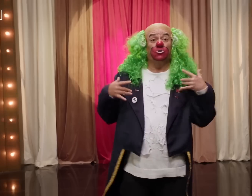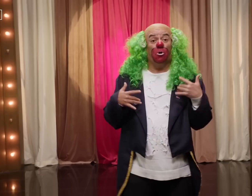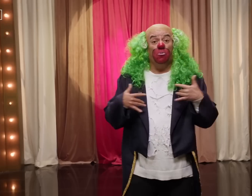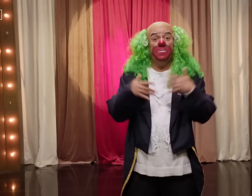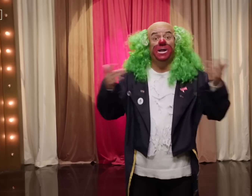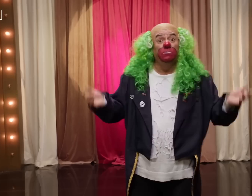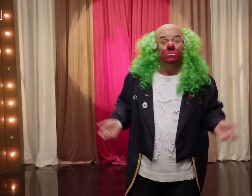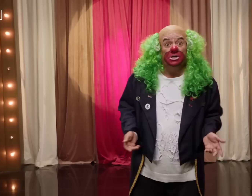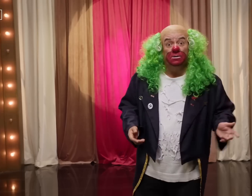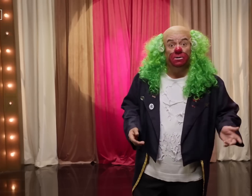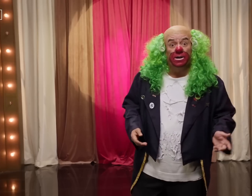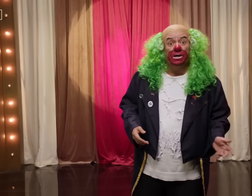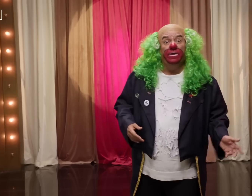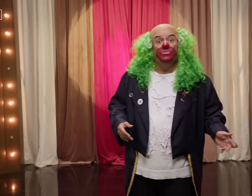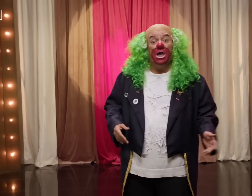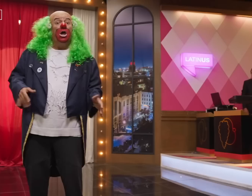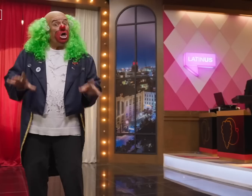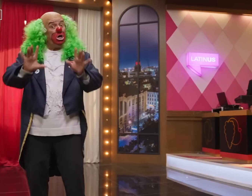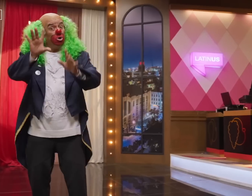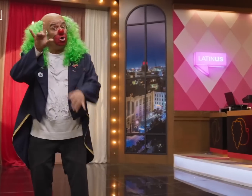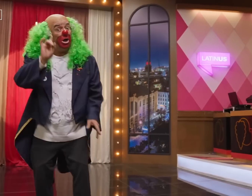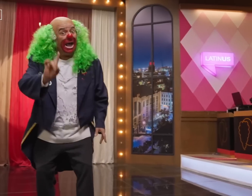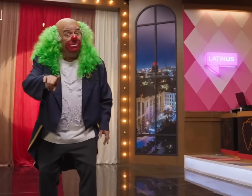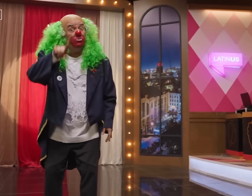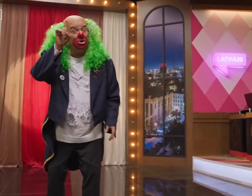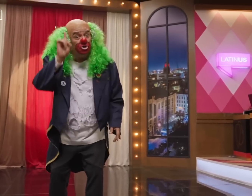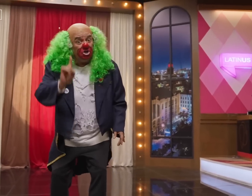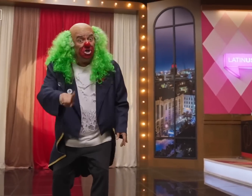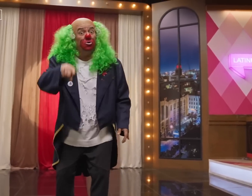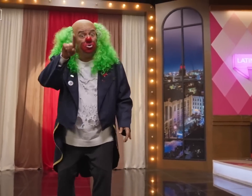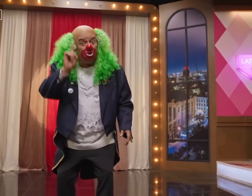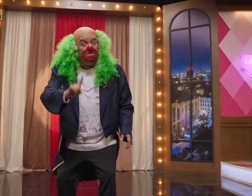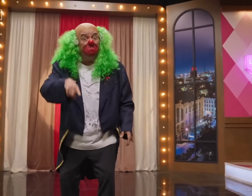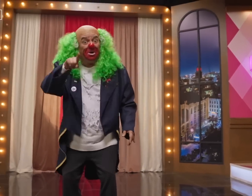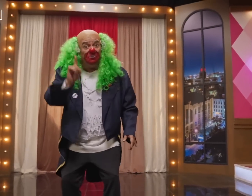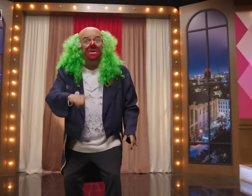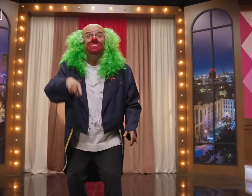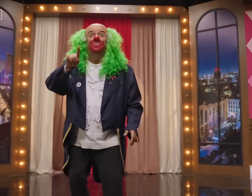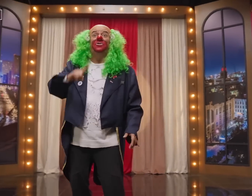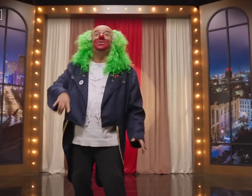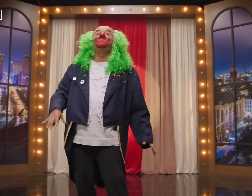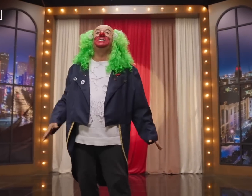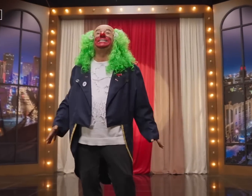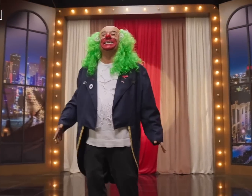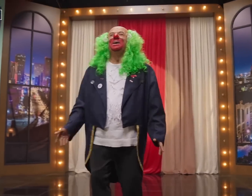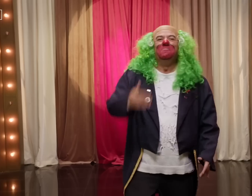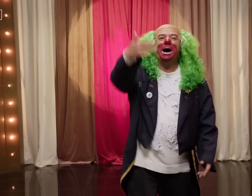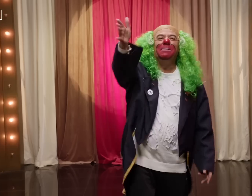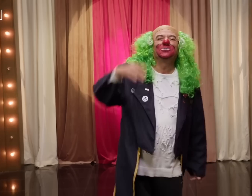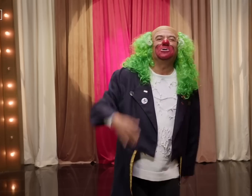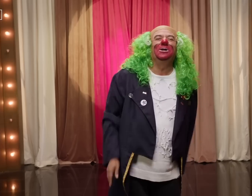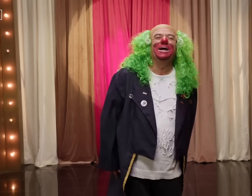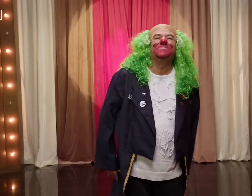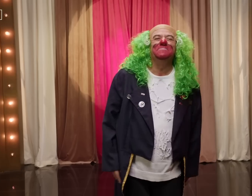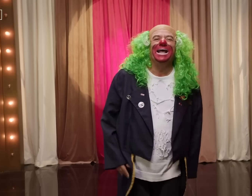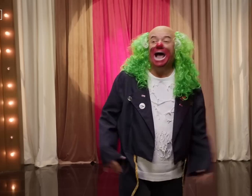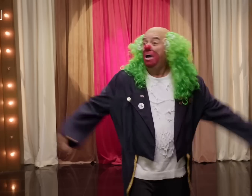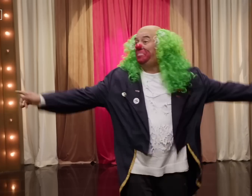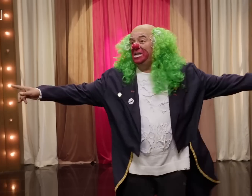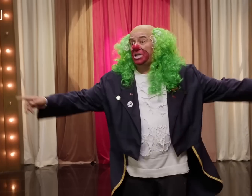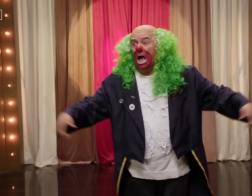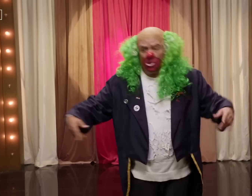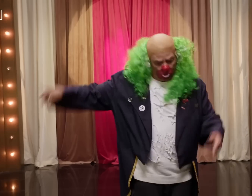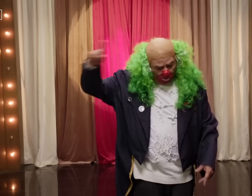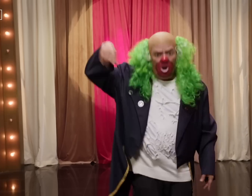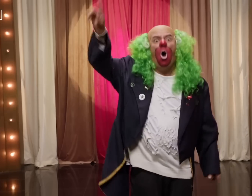ya que nos tocó vivir en un circo decadente y los grandes circos siempre tienen tres pistas vamos con la primera